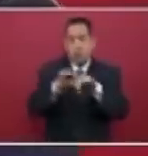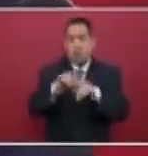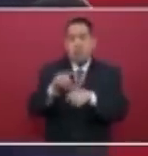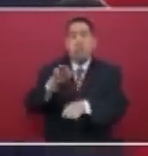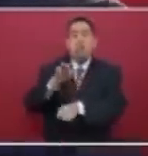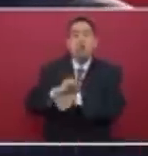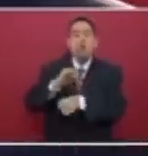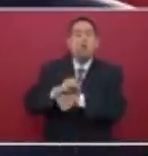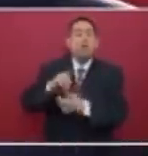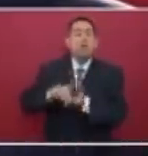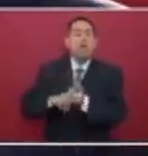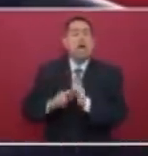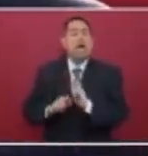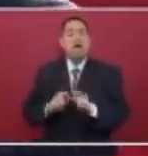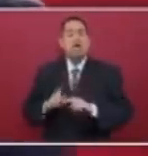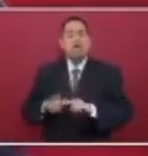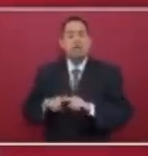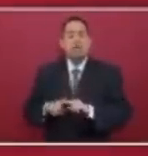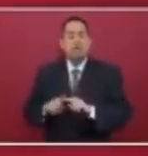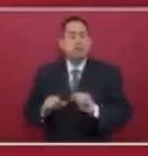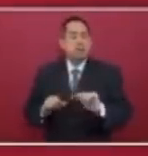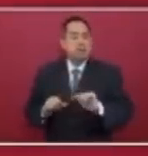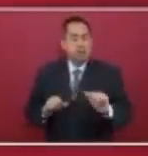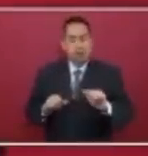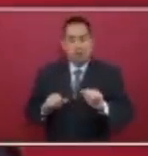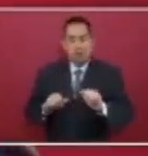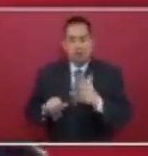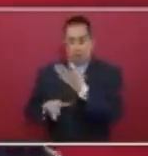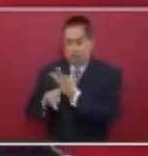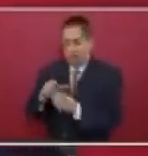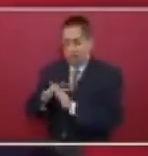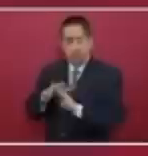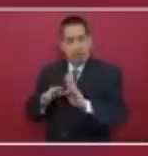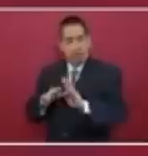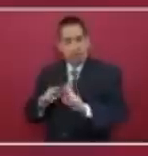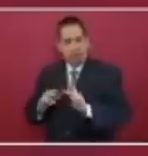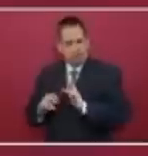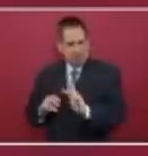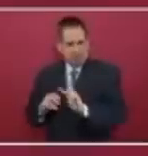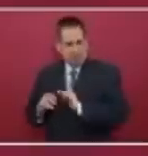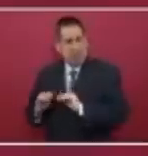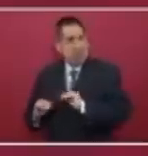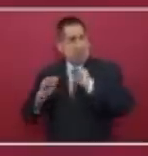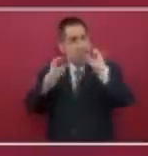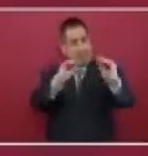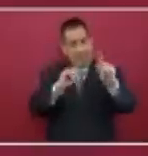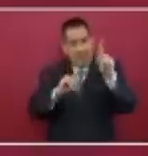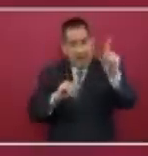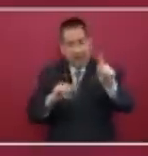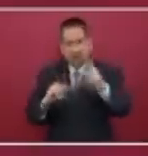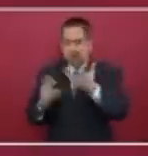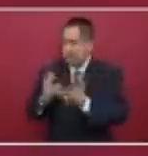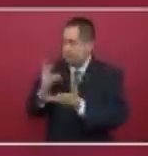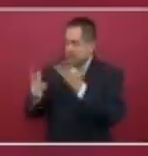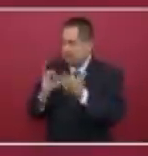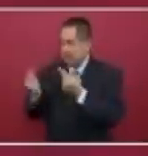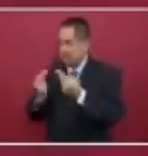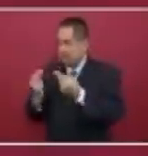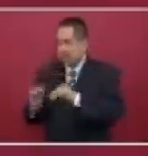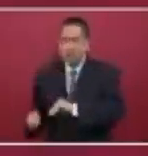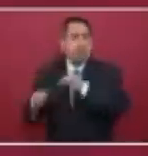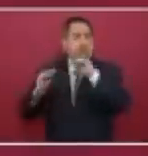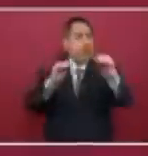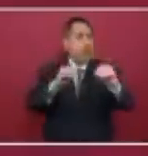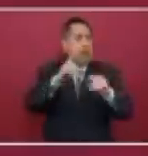protección de nuestros paisanos que por necesidad se han ido a buscarse la vida